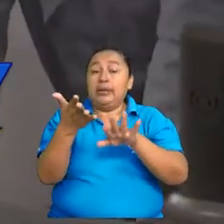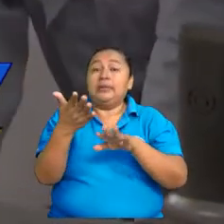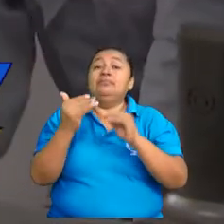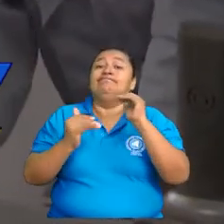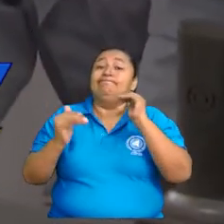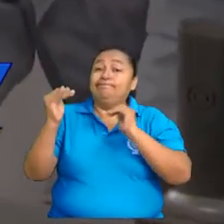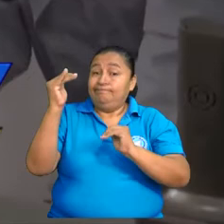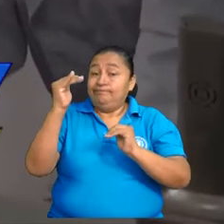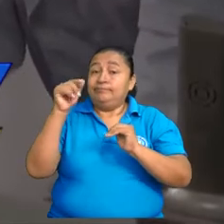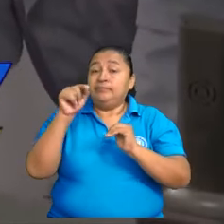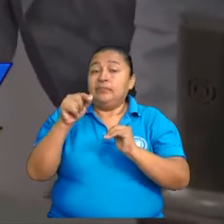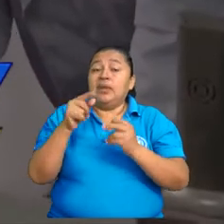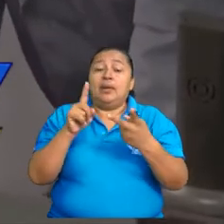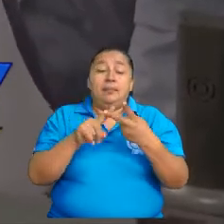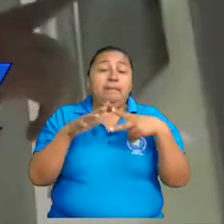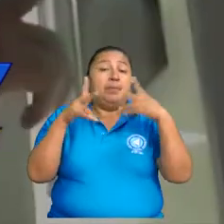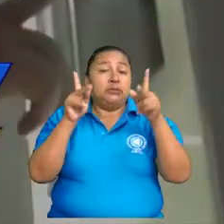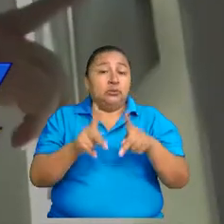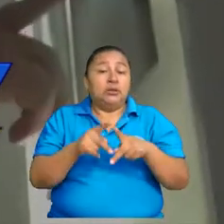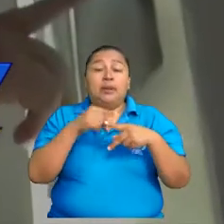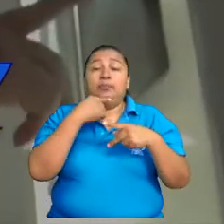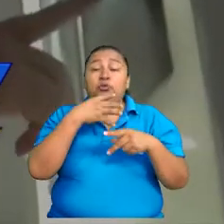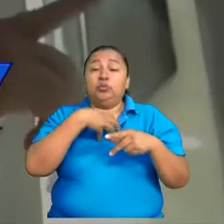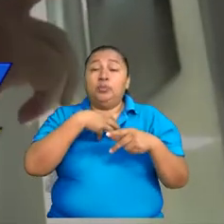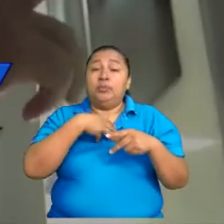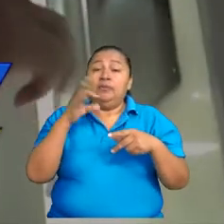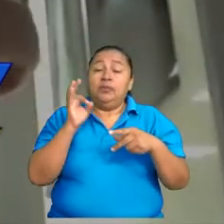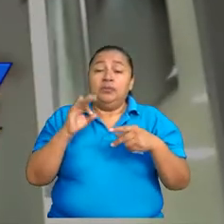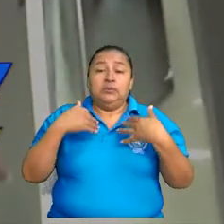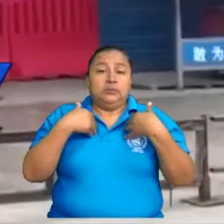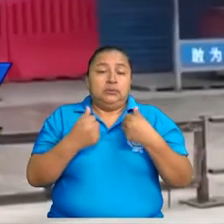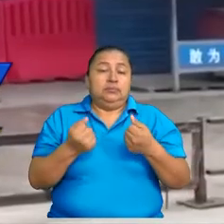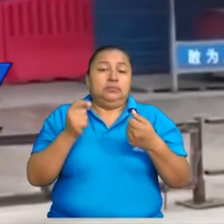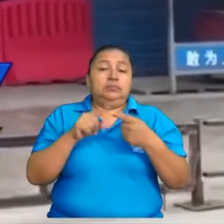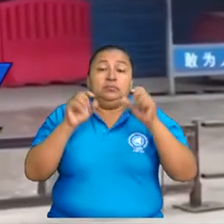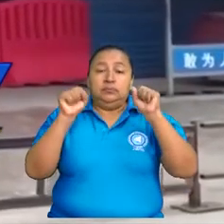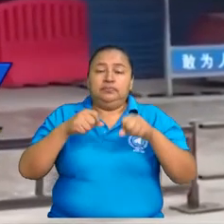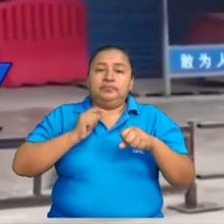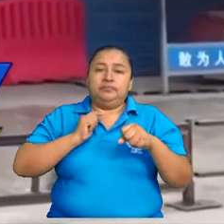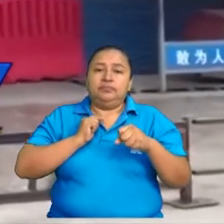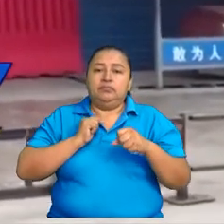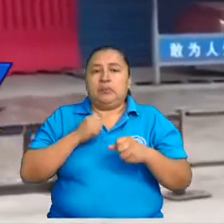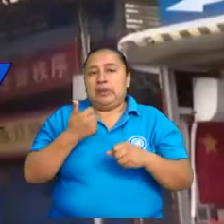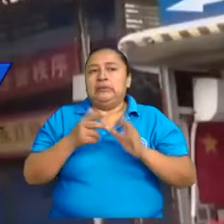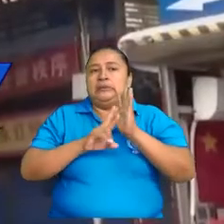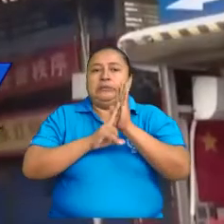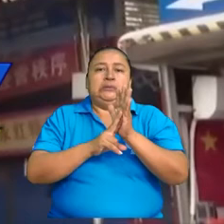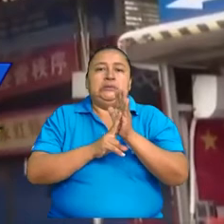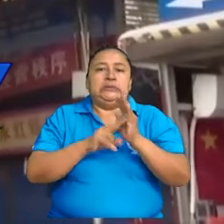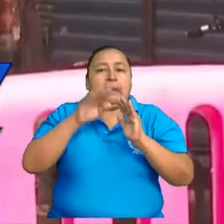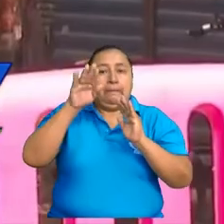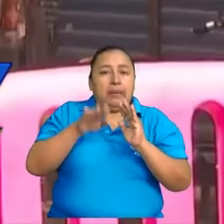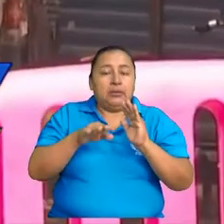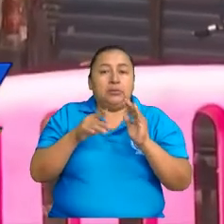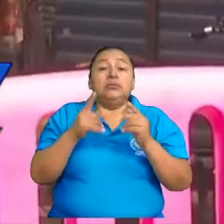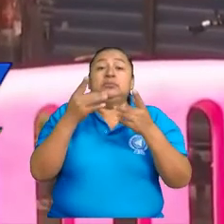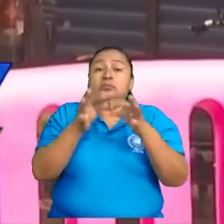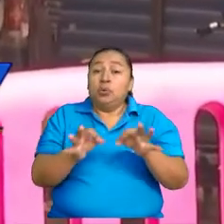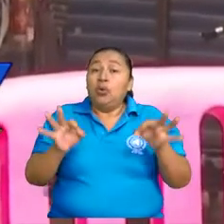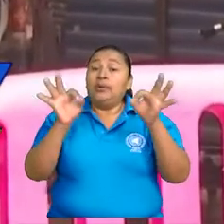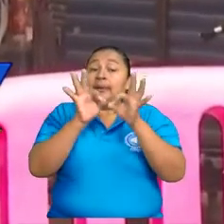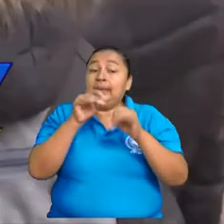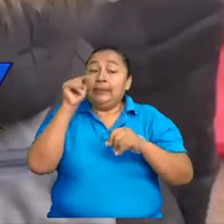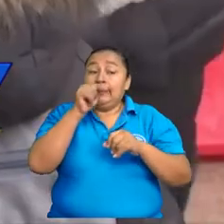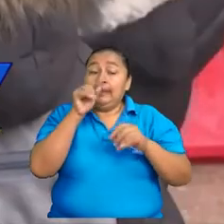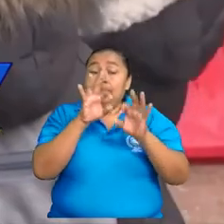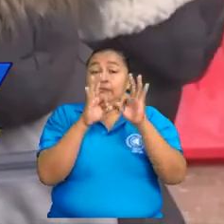también aquellas personas que por su condición de salud puedan tener una respuesta inmunológica menor. Entonces es importante que dentro de la